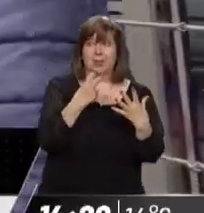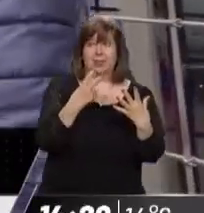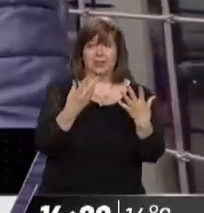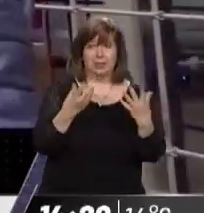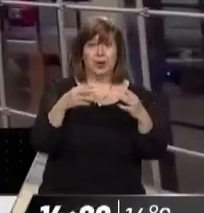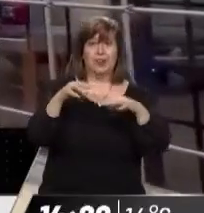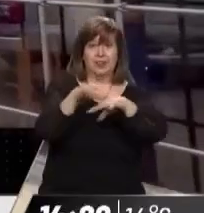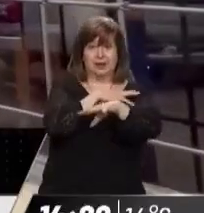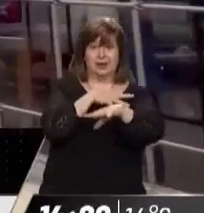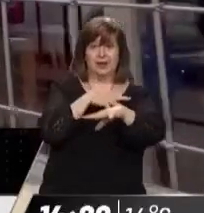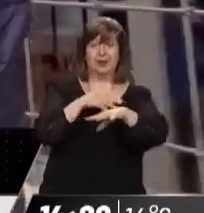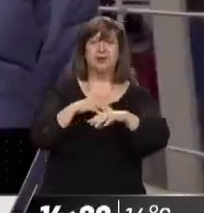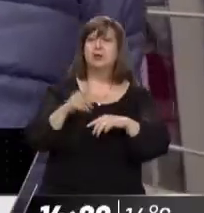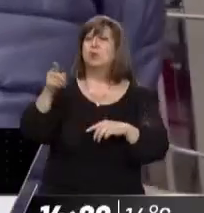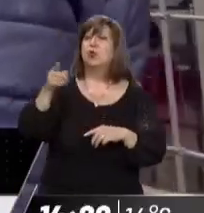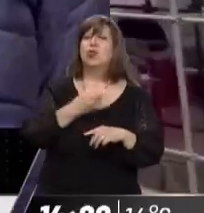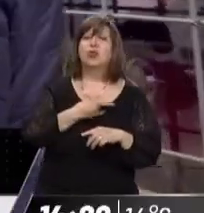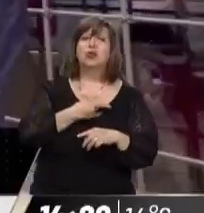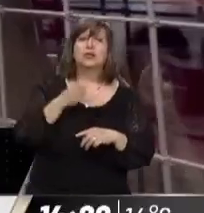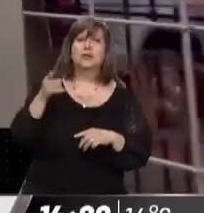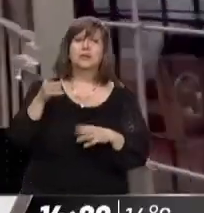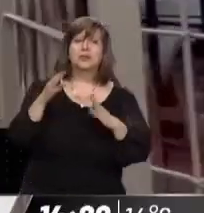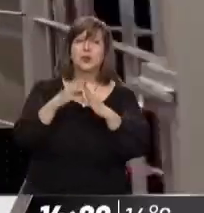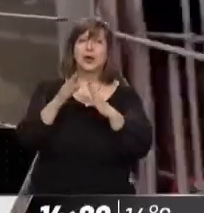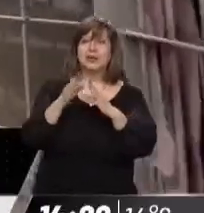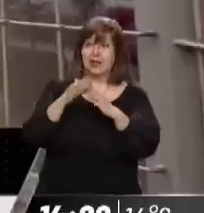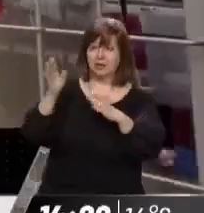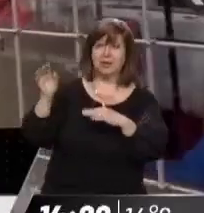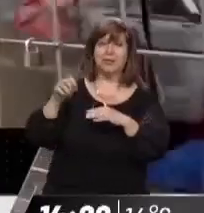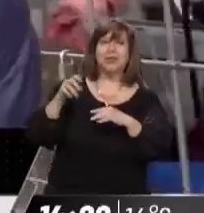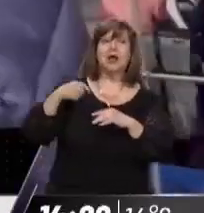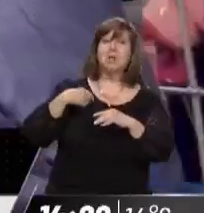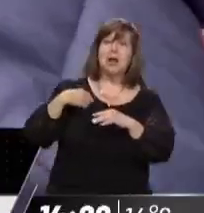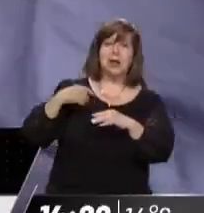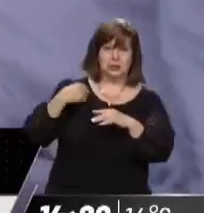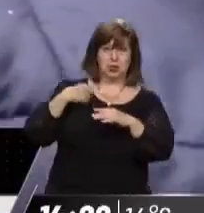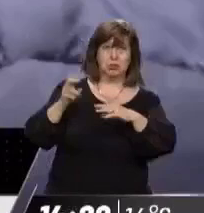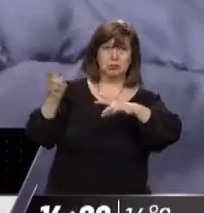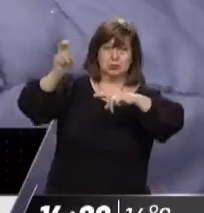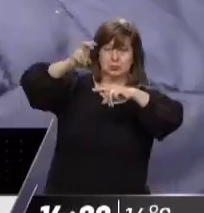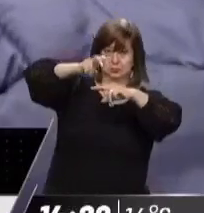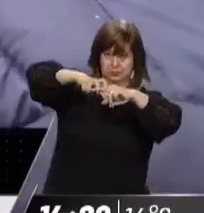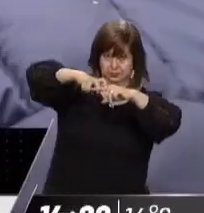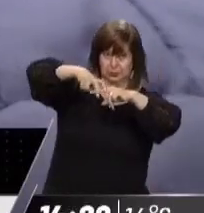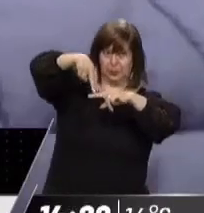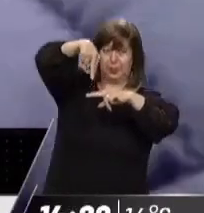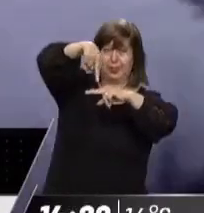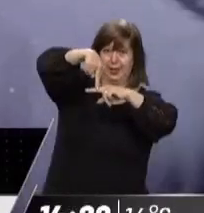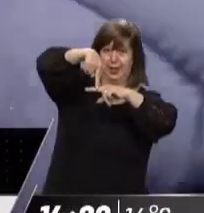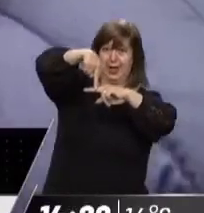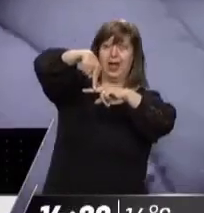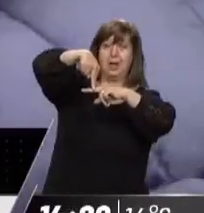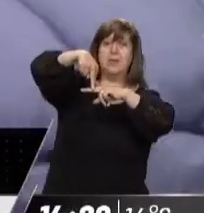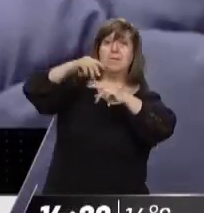esto. Contanos en tu negocio, ¿por dónde ingresaron? Acá, precisamente han subido por esta zona, han subido acá, han subido ahí en